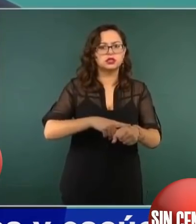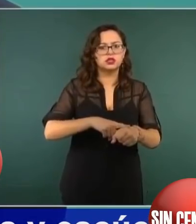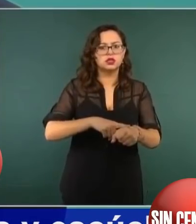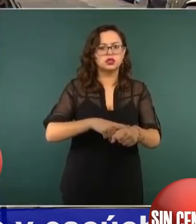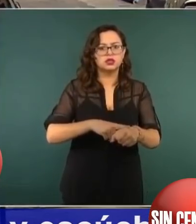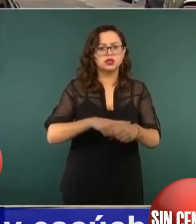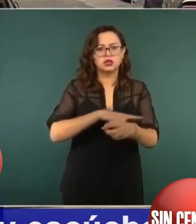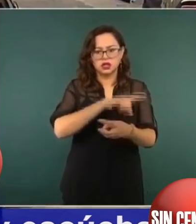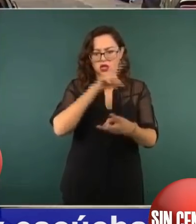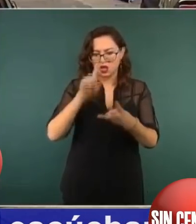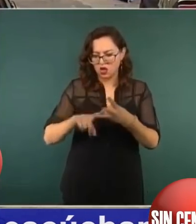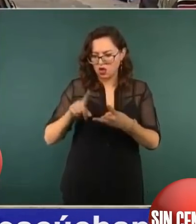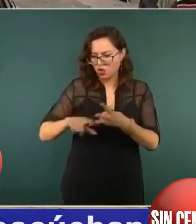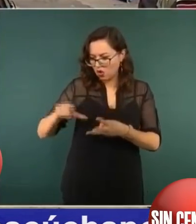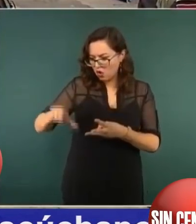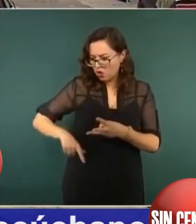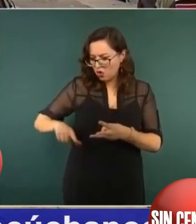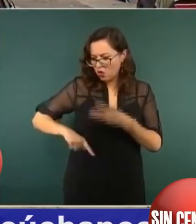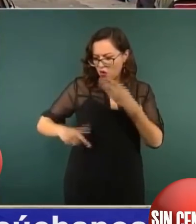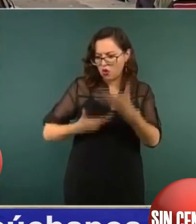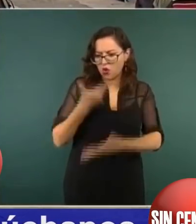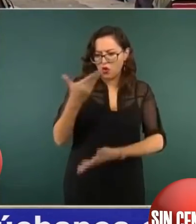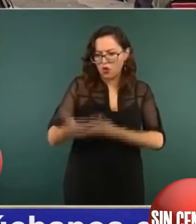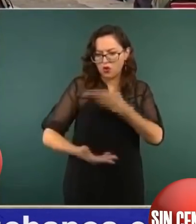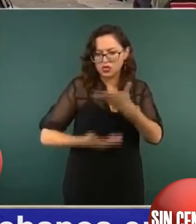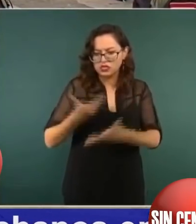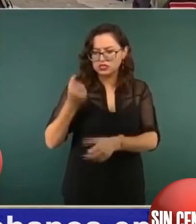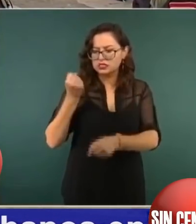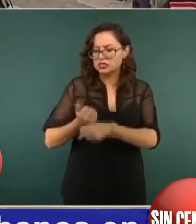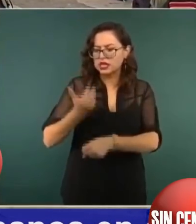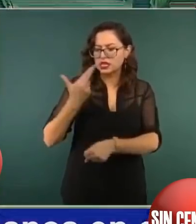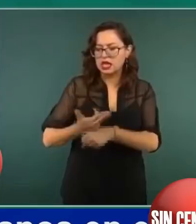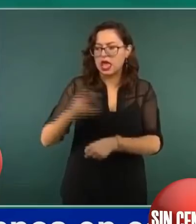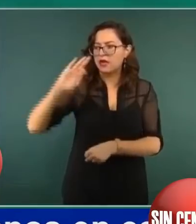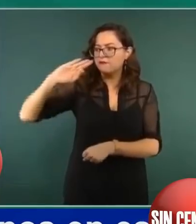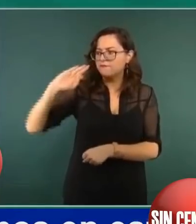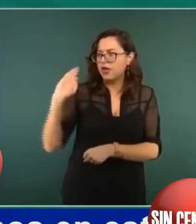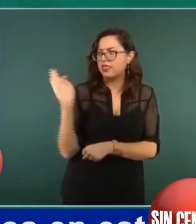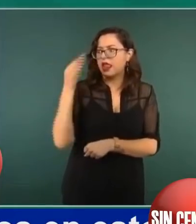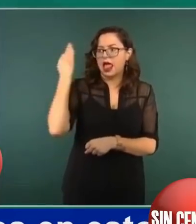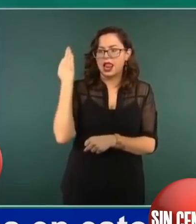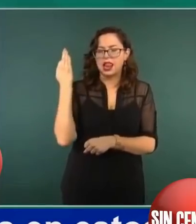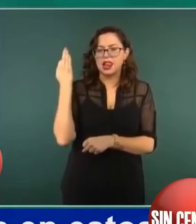de que hay funcionarios o secretarías del gobierno federal